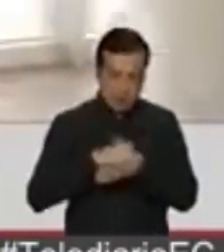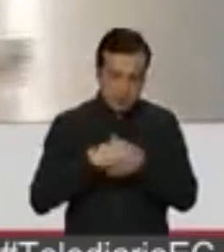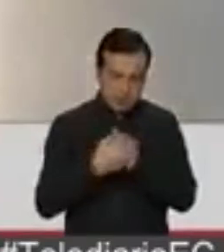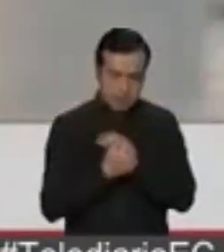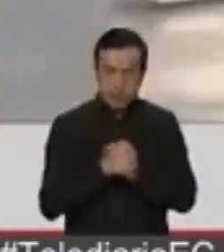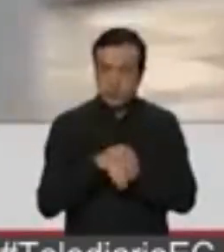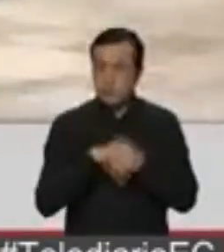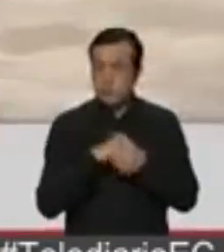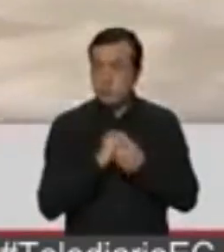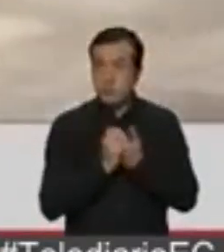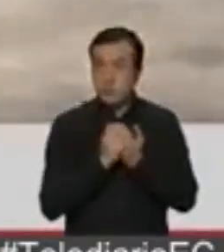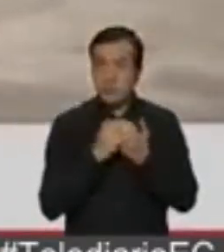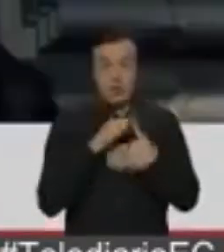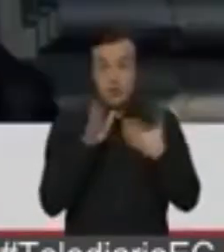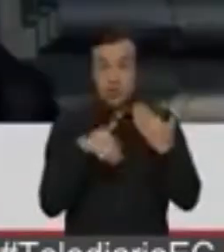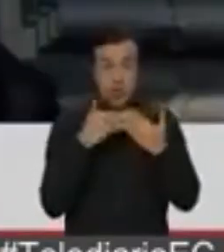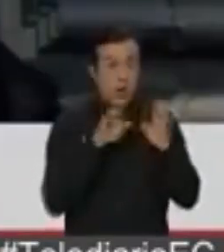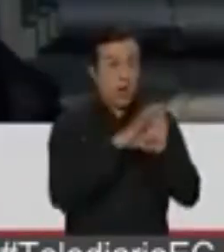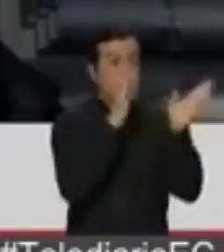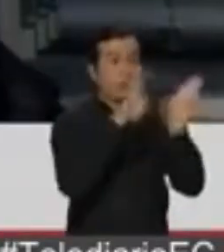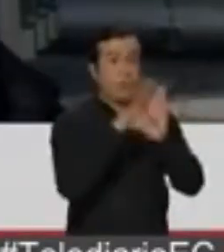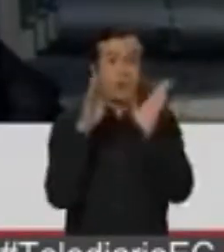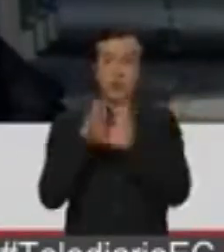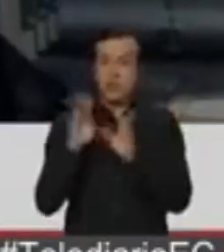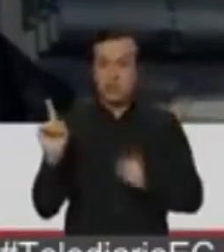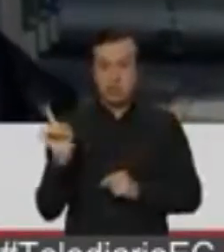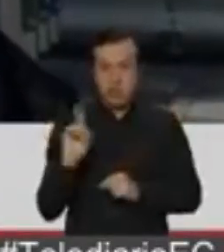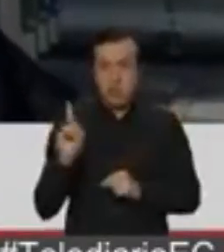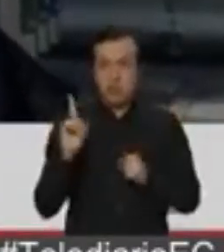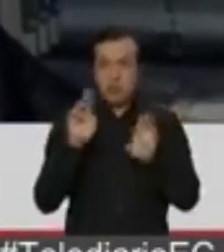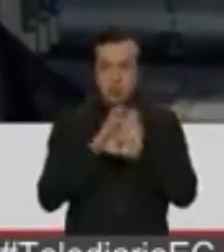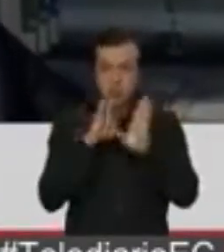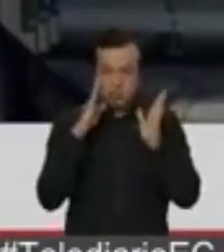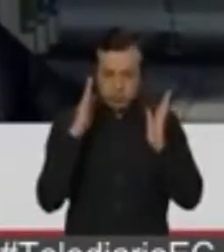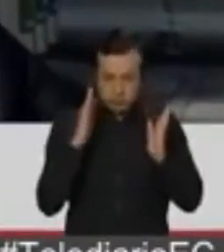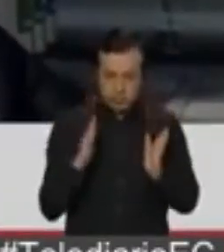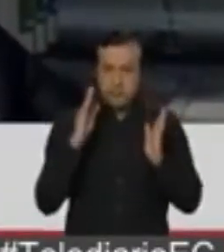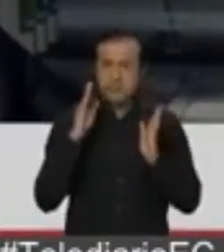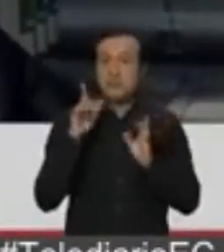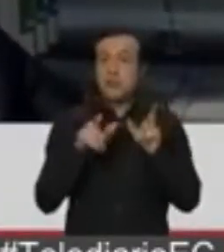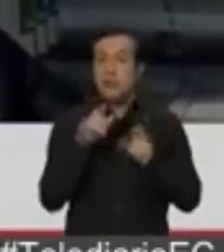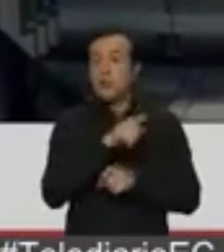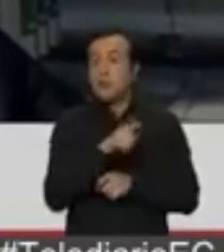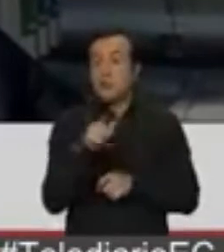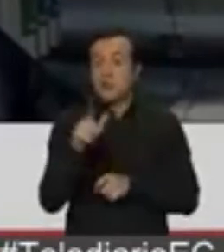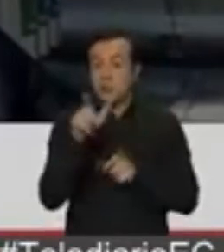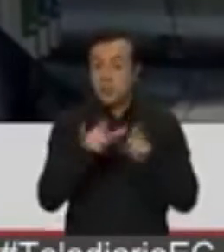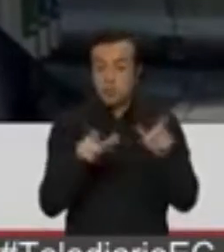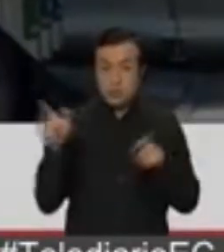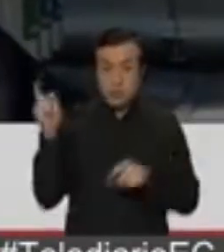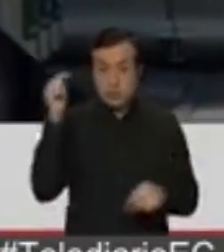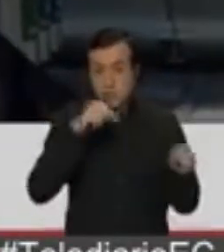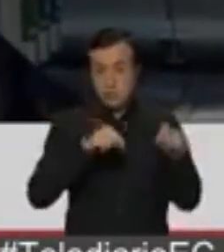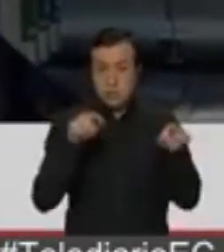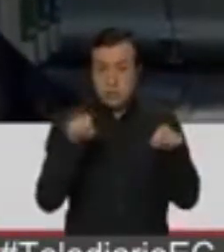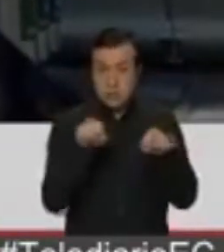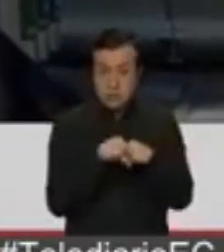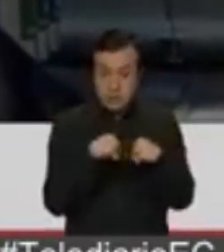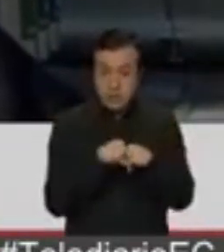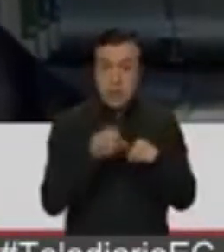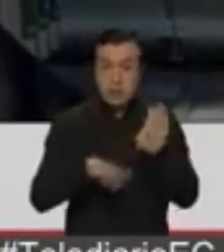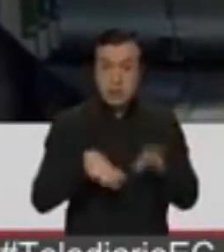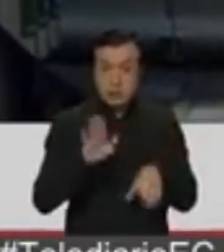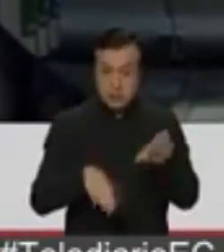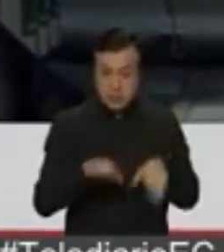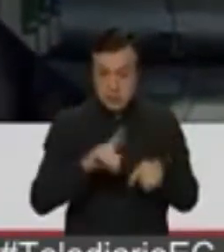no todos los accesos están habilitados. Solamente la parte central para poder tener el control justamente de la desinfección de los pies, desinfección de las manos, y